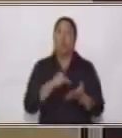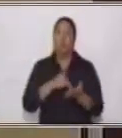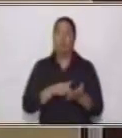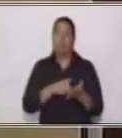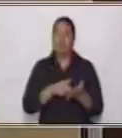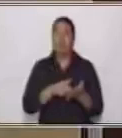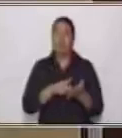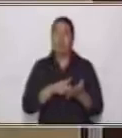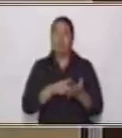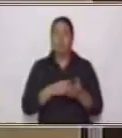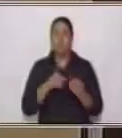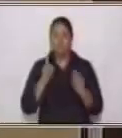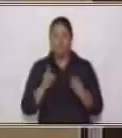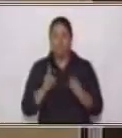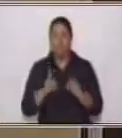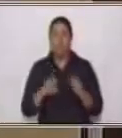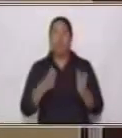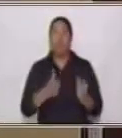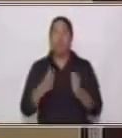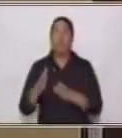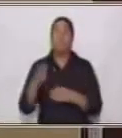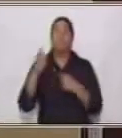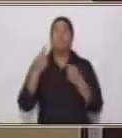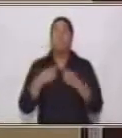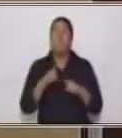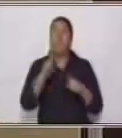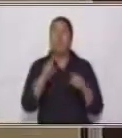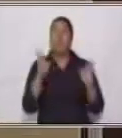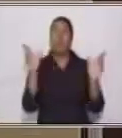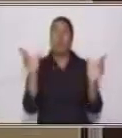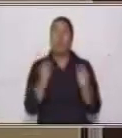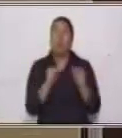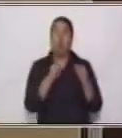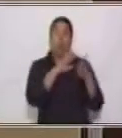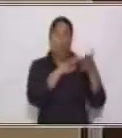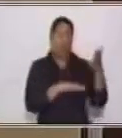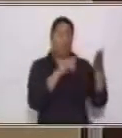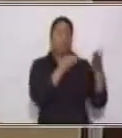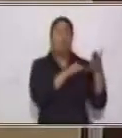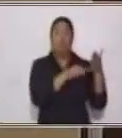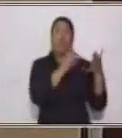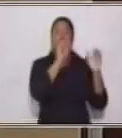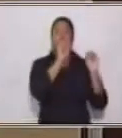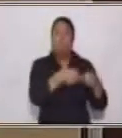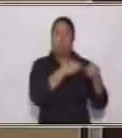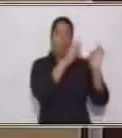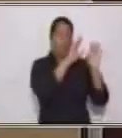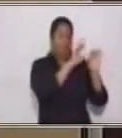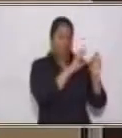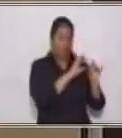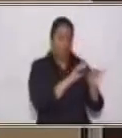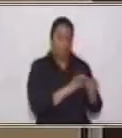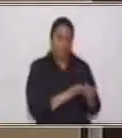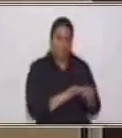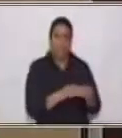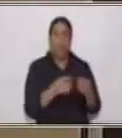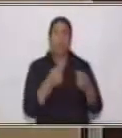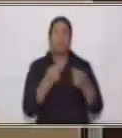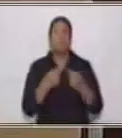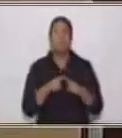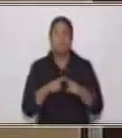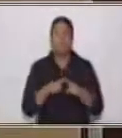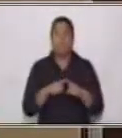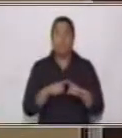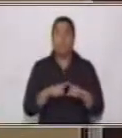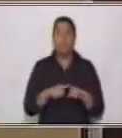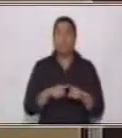resumen. Vamos a, como te indiqué, vamos a sintetizar o hacer breve lo que ya se expuso en el